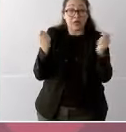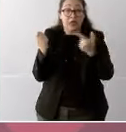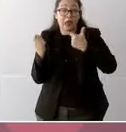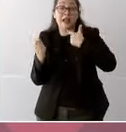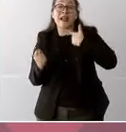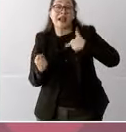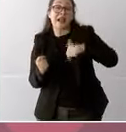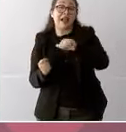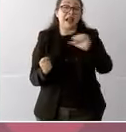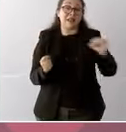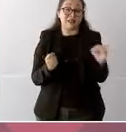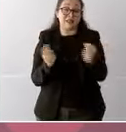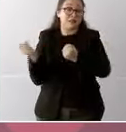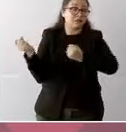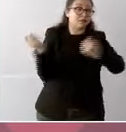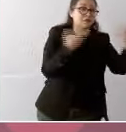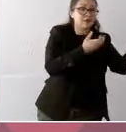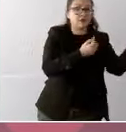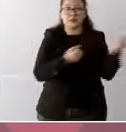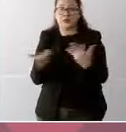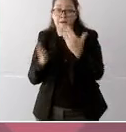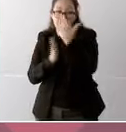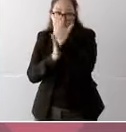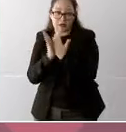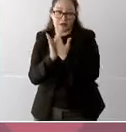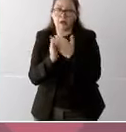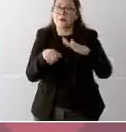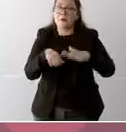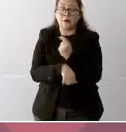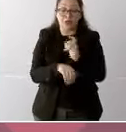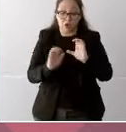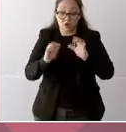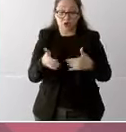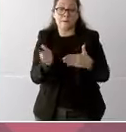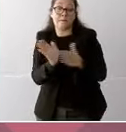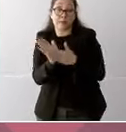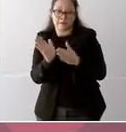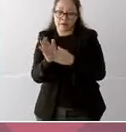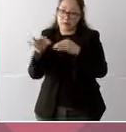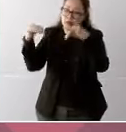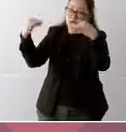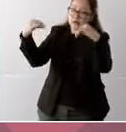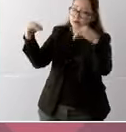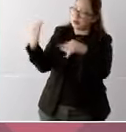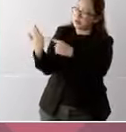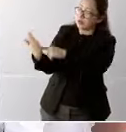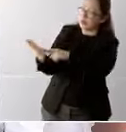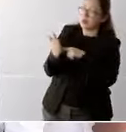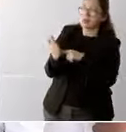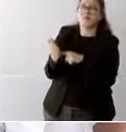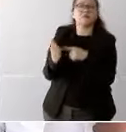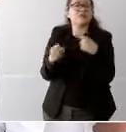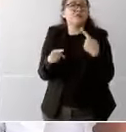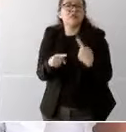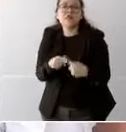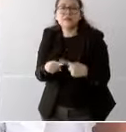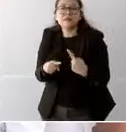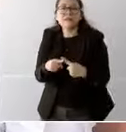porque implican estos contratos el que ese gas viene